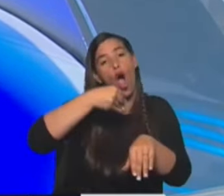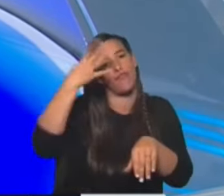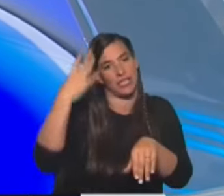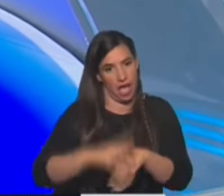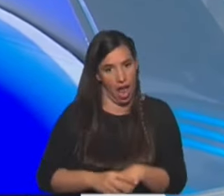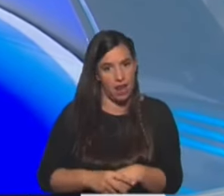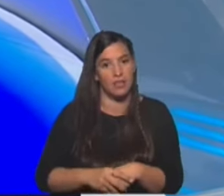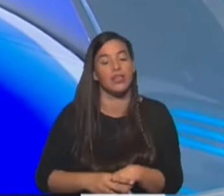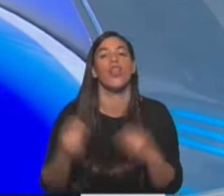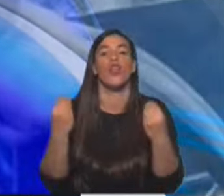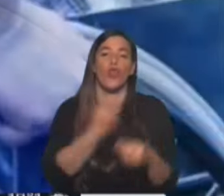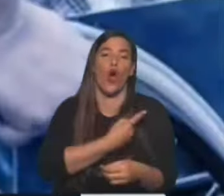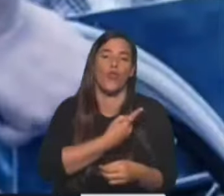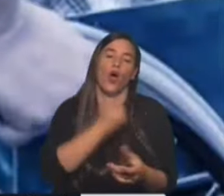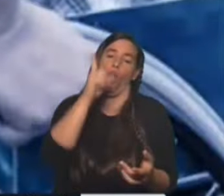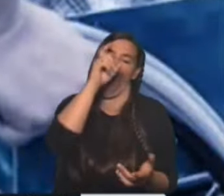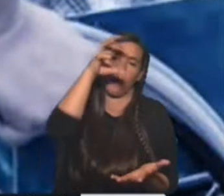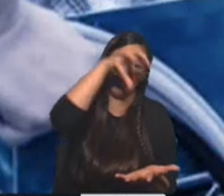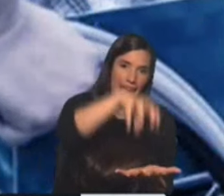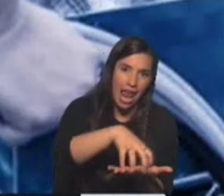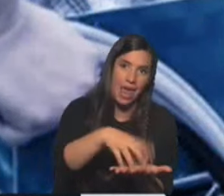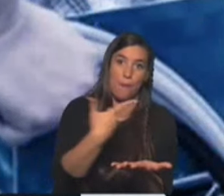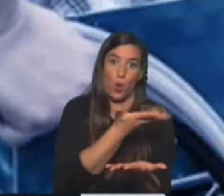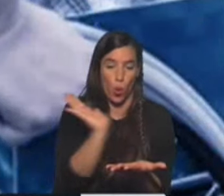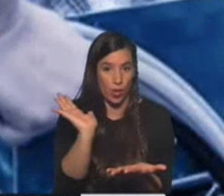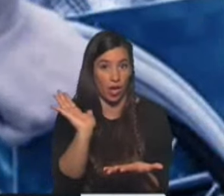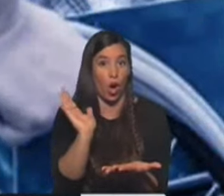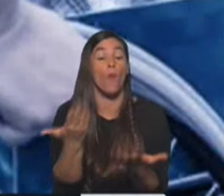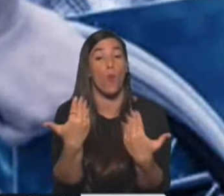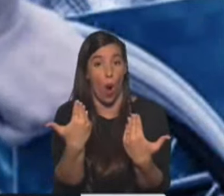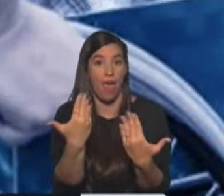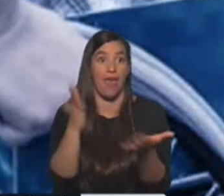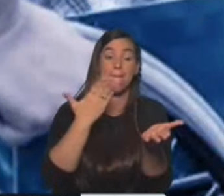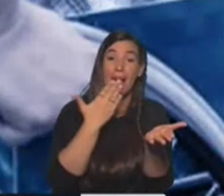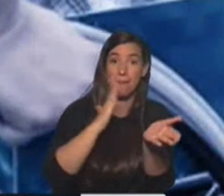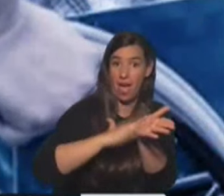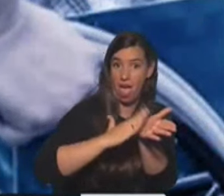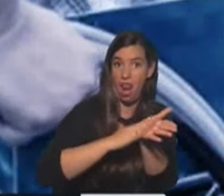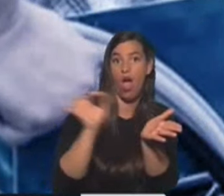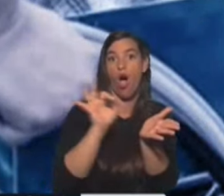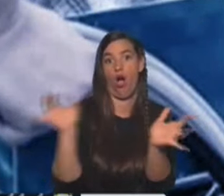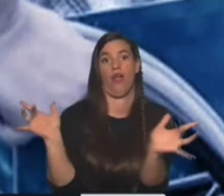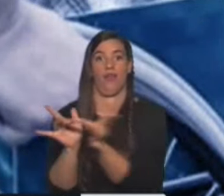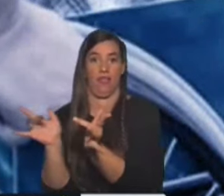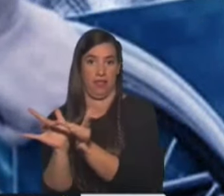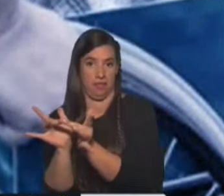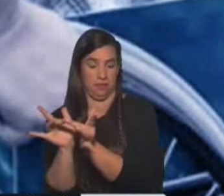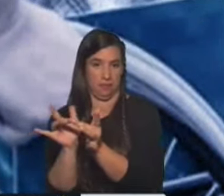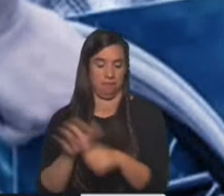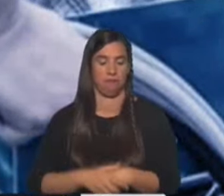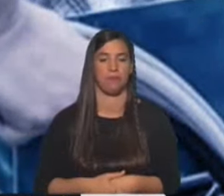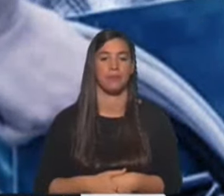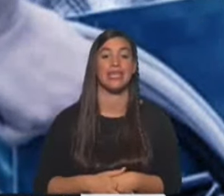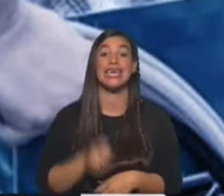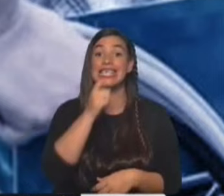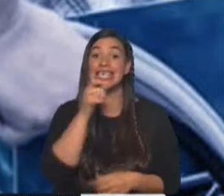en hospitales públicos o en centros de salud. Se puede tramitar digital o en papel con un código QR. Sí. Si lo tramitamos en